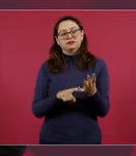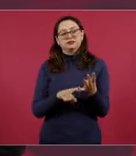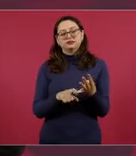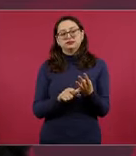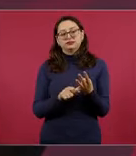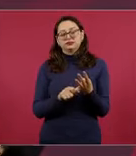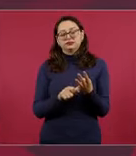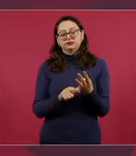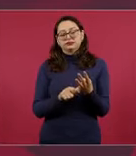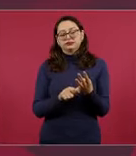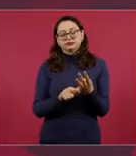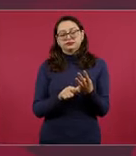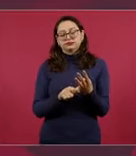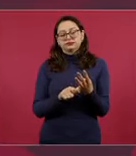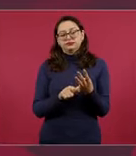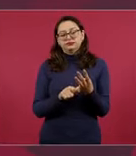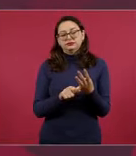y